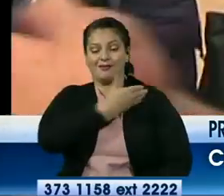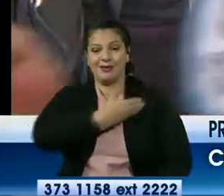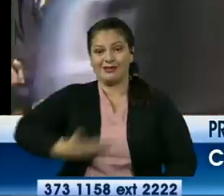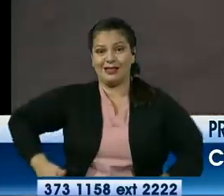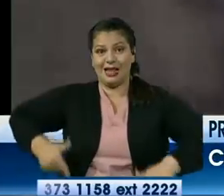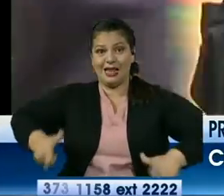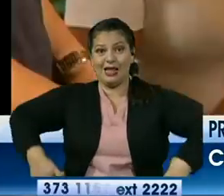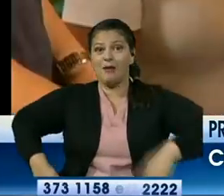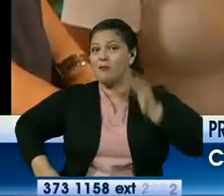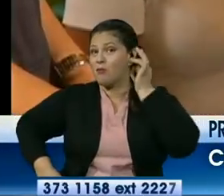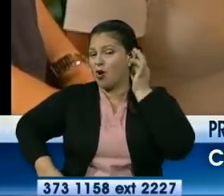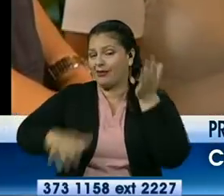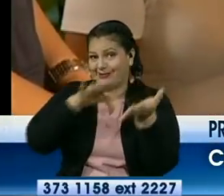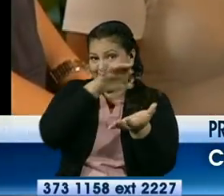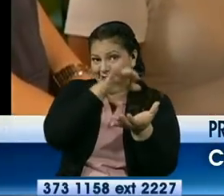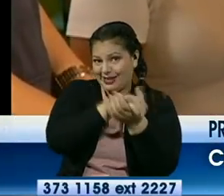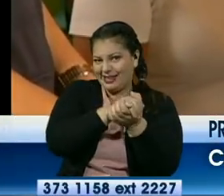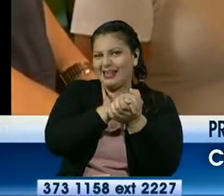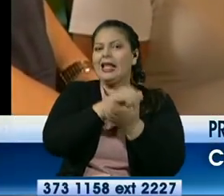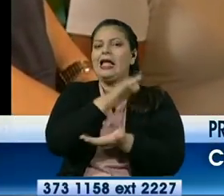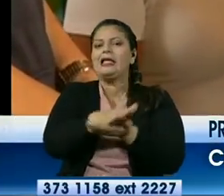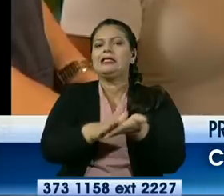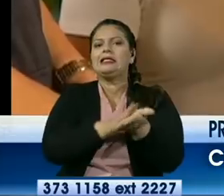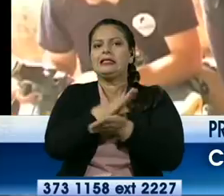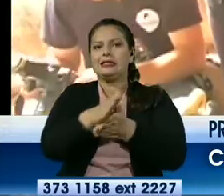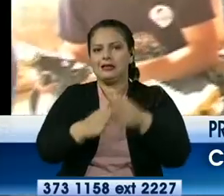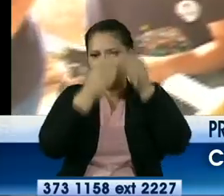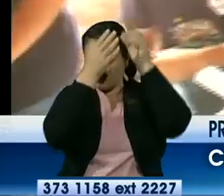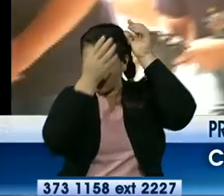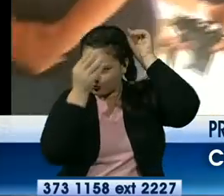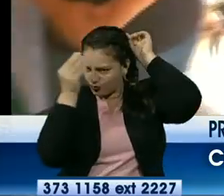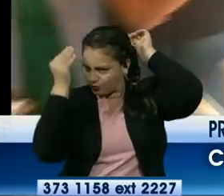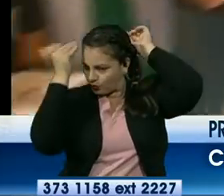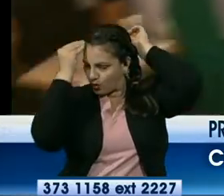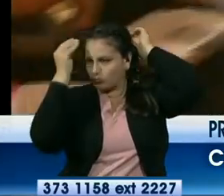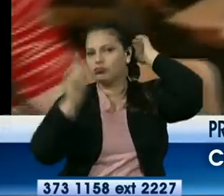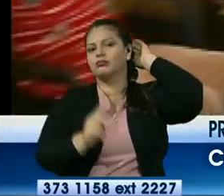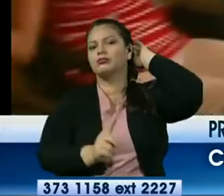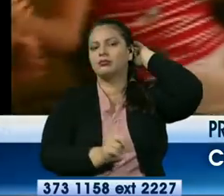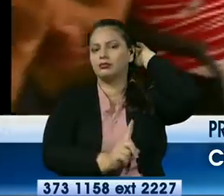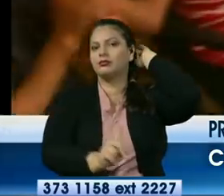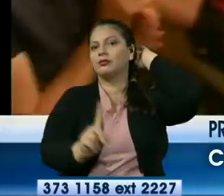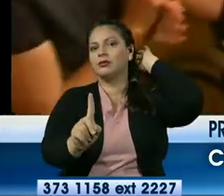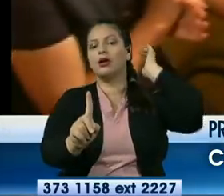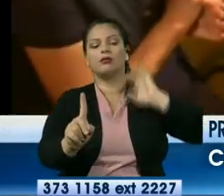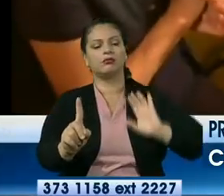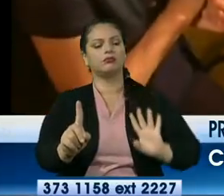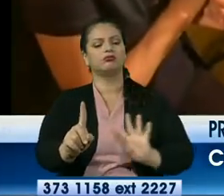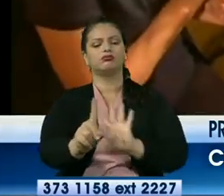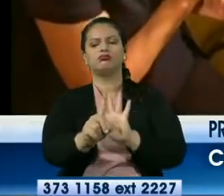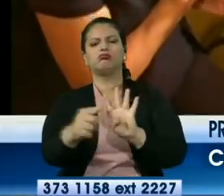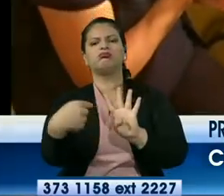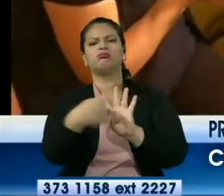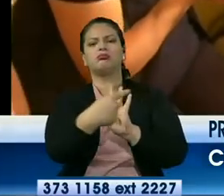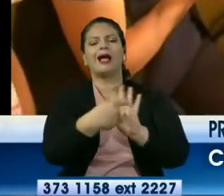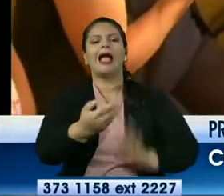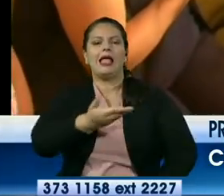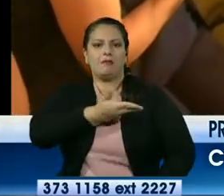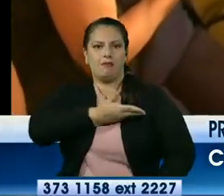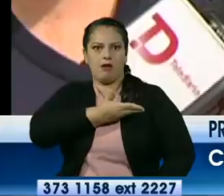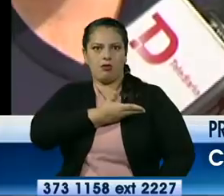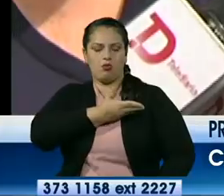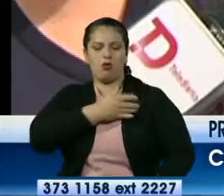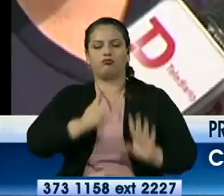del país, conversando con aquellas personas que tienen grandes necesidades. El día de hoy estamos entregando